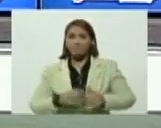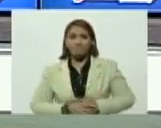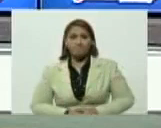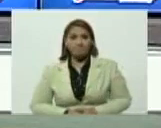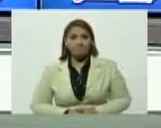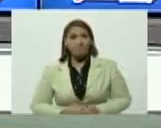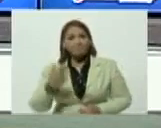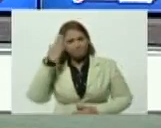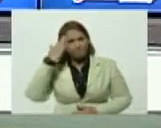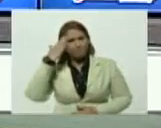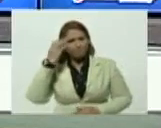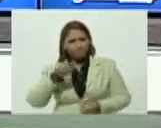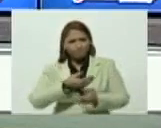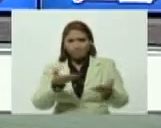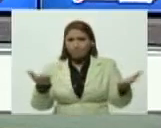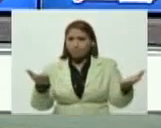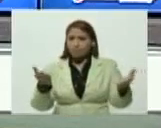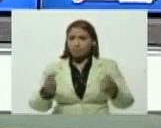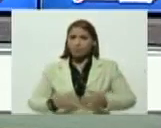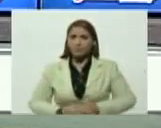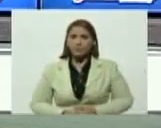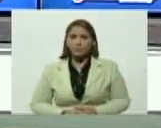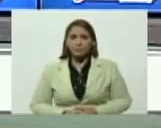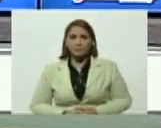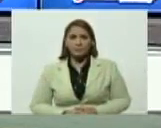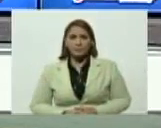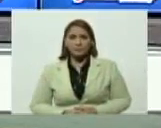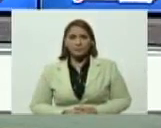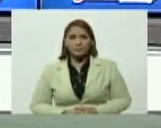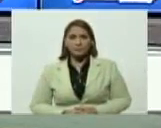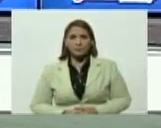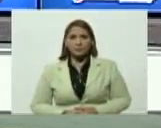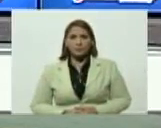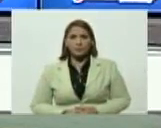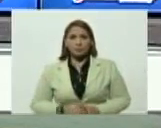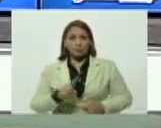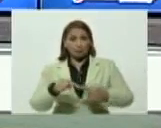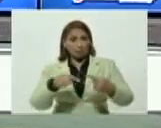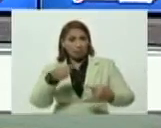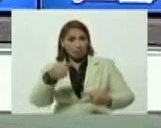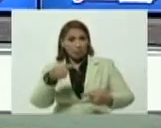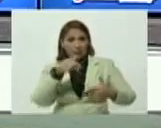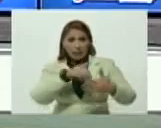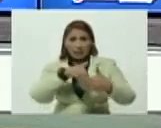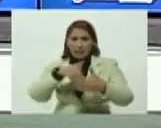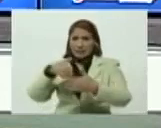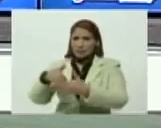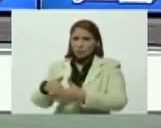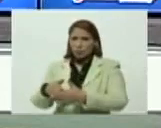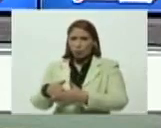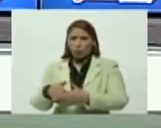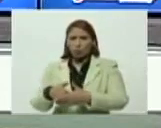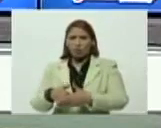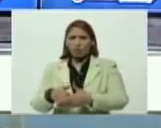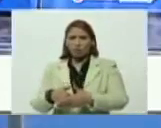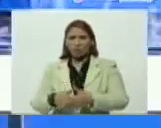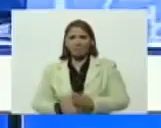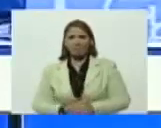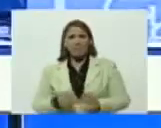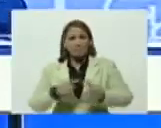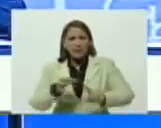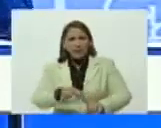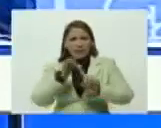que lo sepan todos, todos. Después de las elecciones primarias, después de